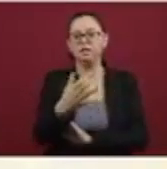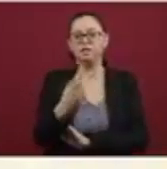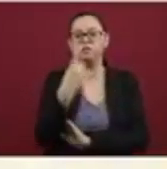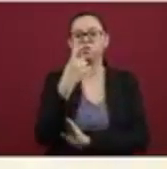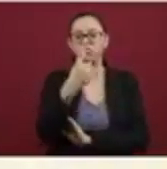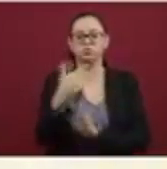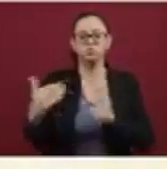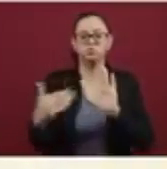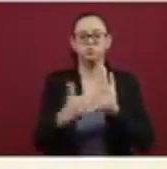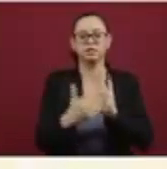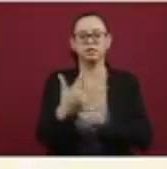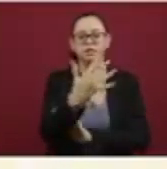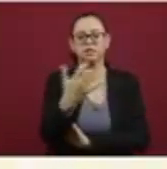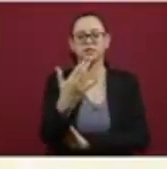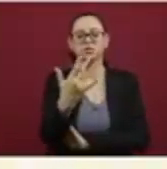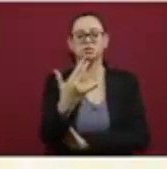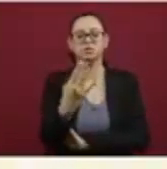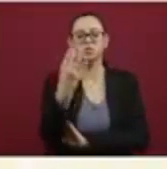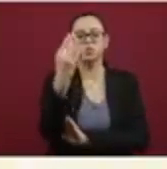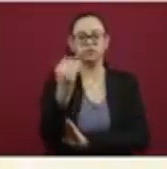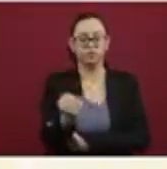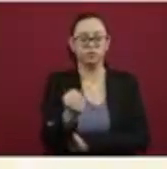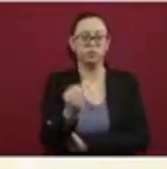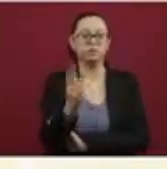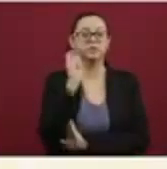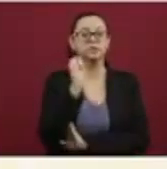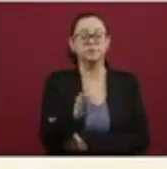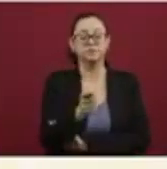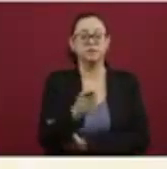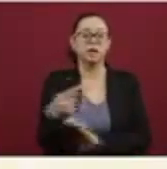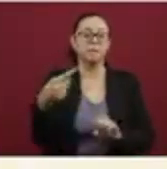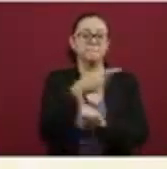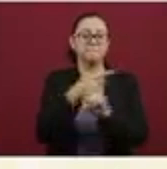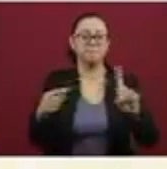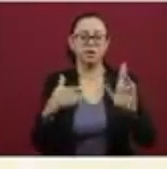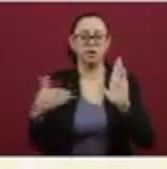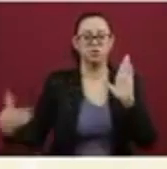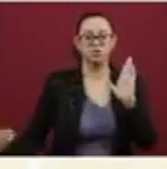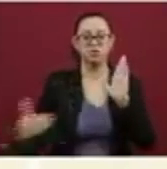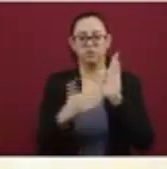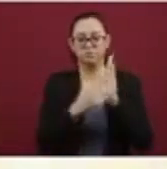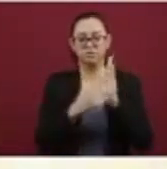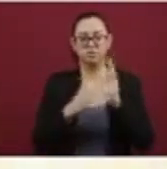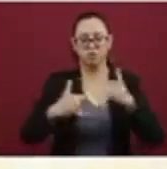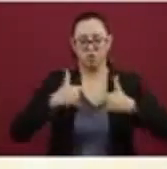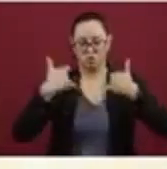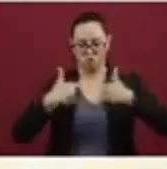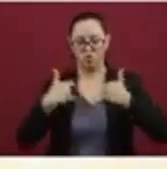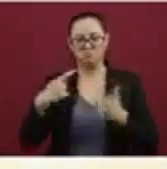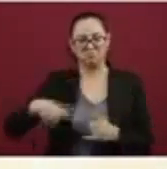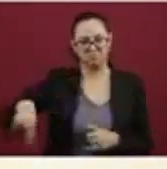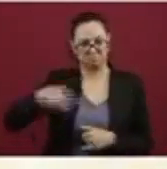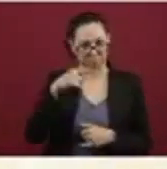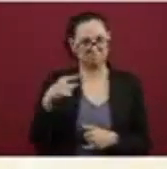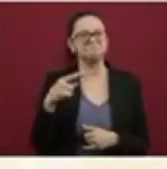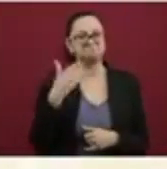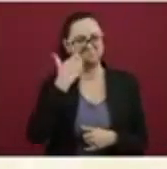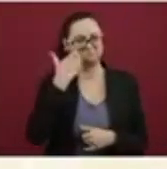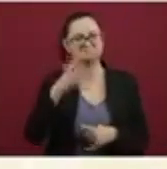501,559 jóvenes, más de 500,000 de jóvenes aprendices que actualmente ya se